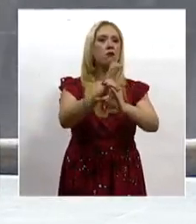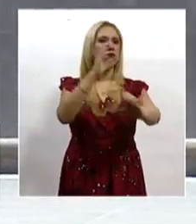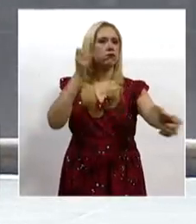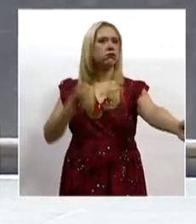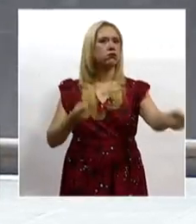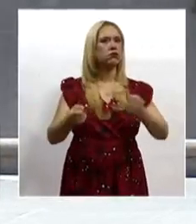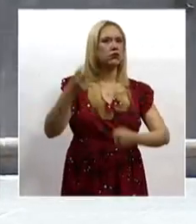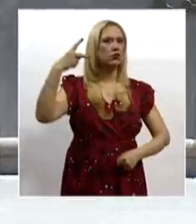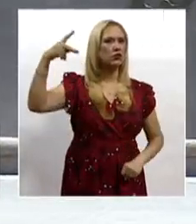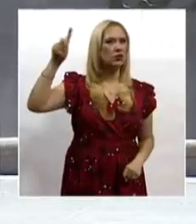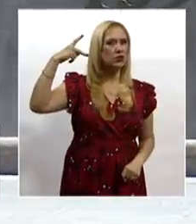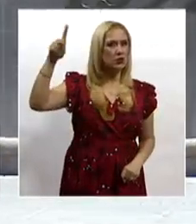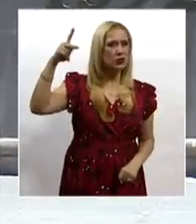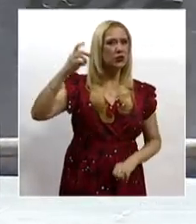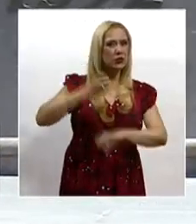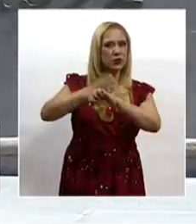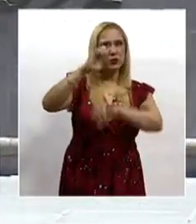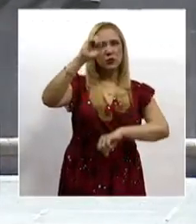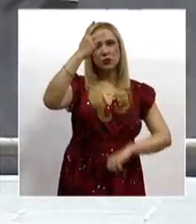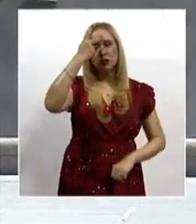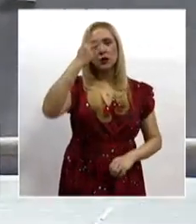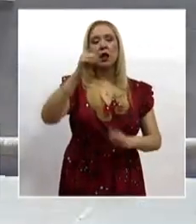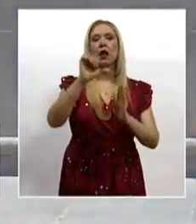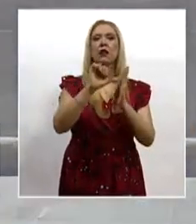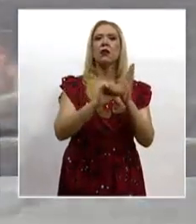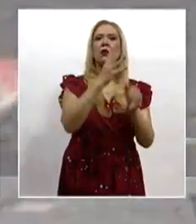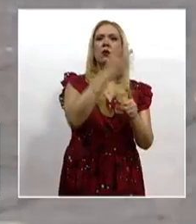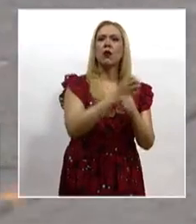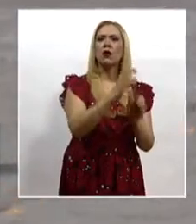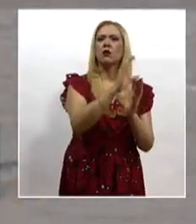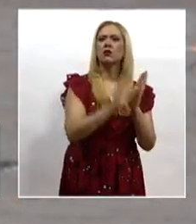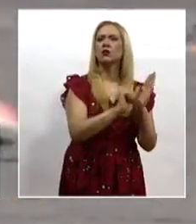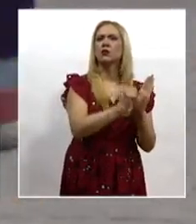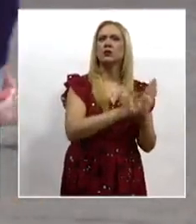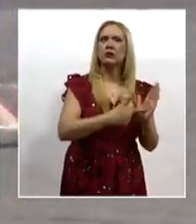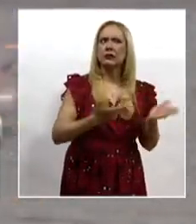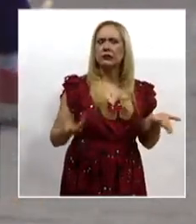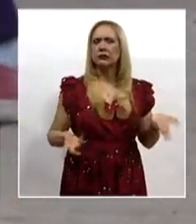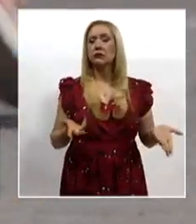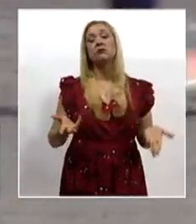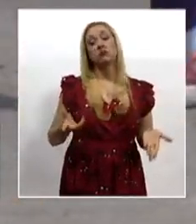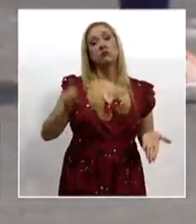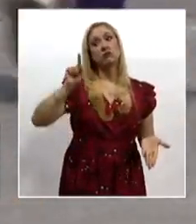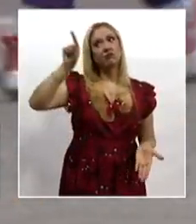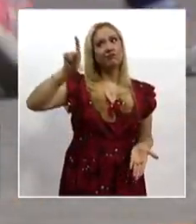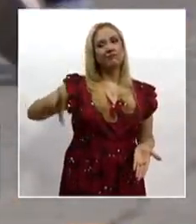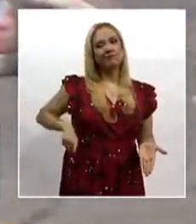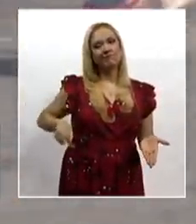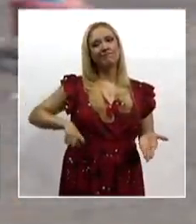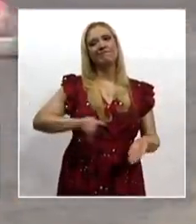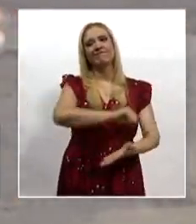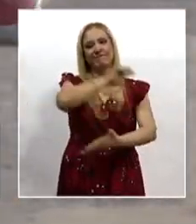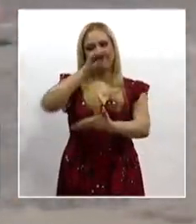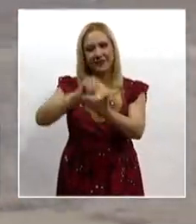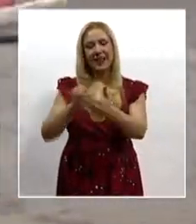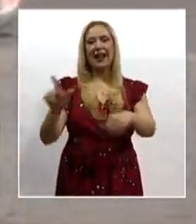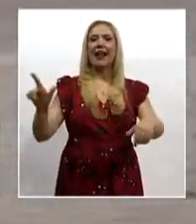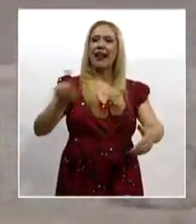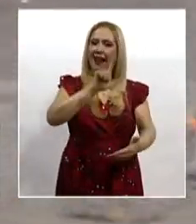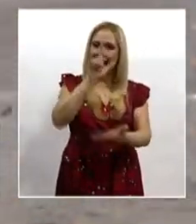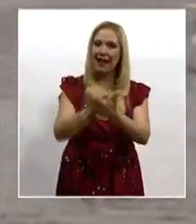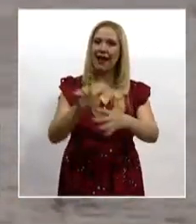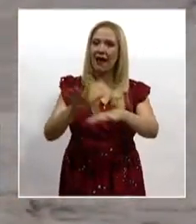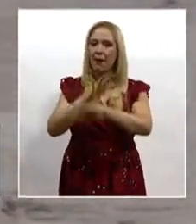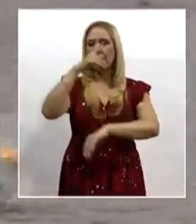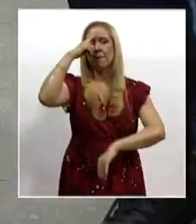dicho Estado con el artículo 4º constitucional, tomando en cuenta que corresponde al propio Estado adoptar las medidas que resulten necesarias